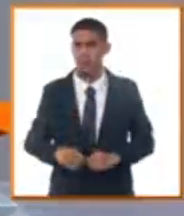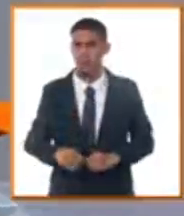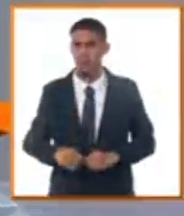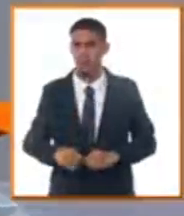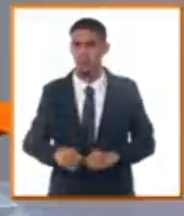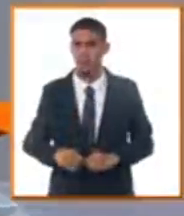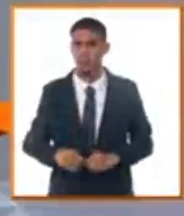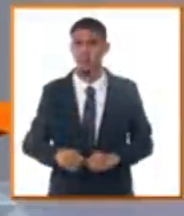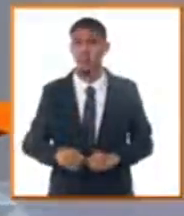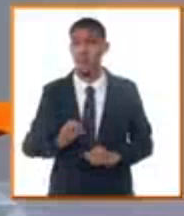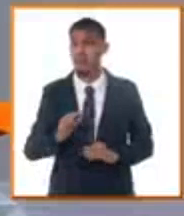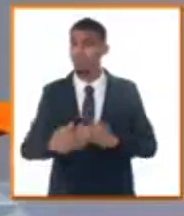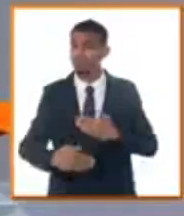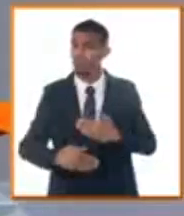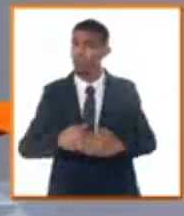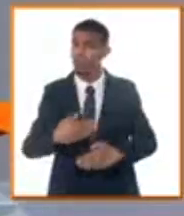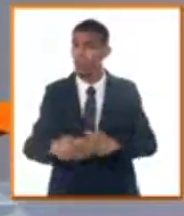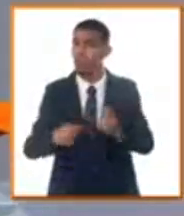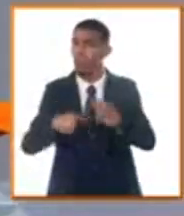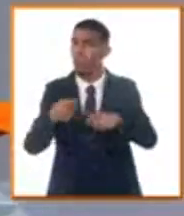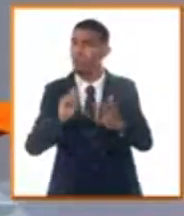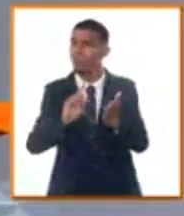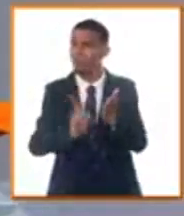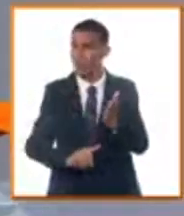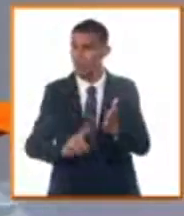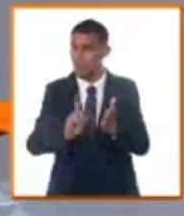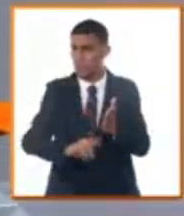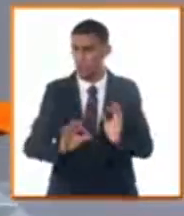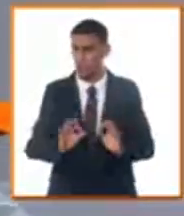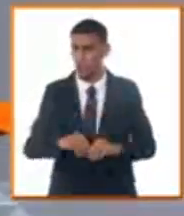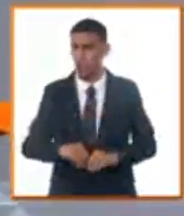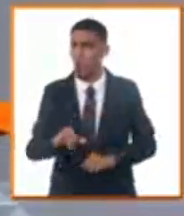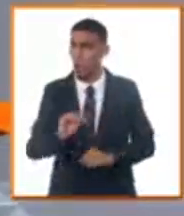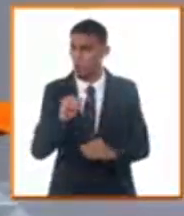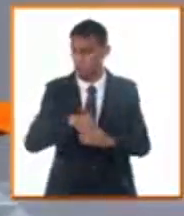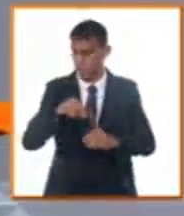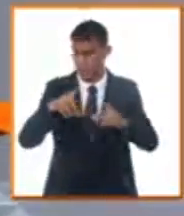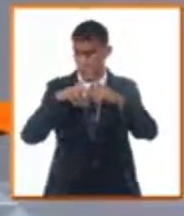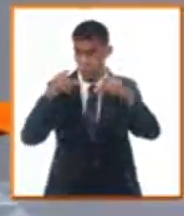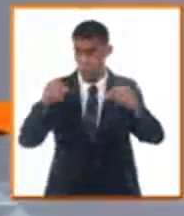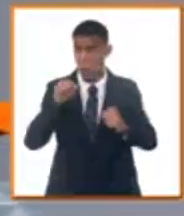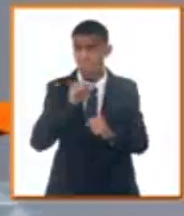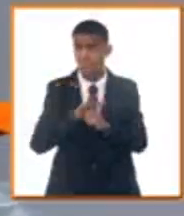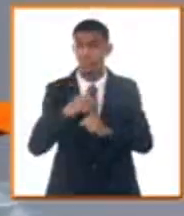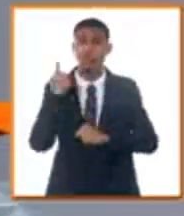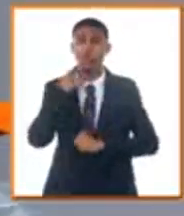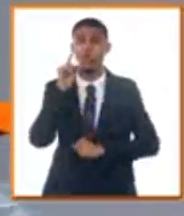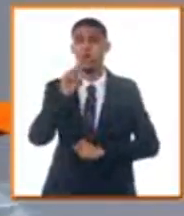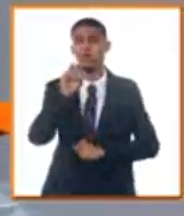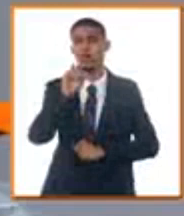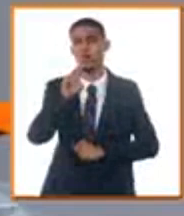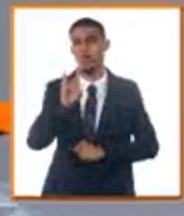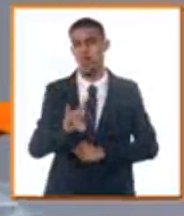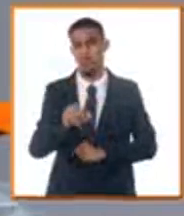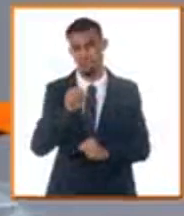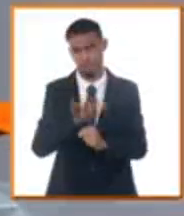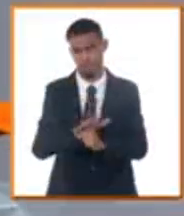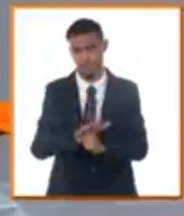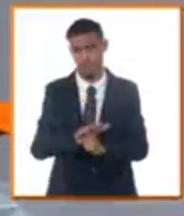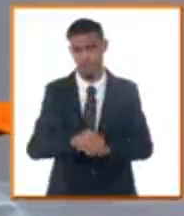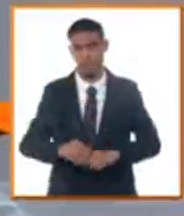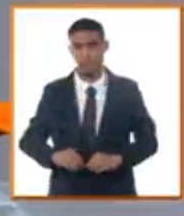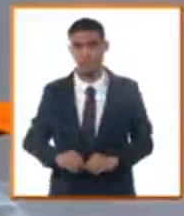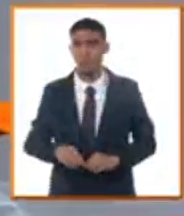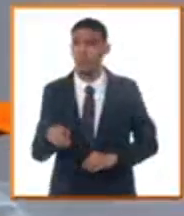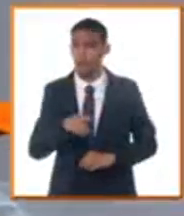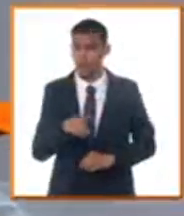explicar que el proceso de comercio electrónico en el propio comercio interior lo iniciamos en el año 2019. Aquí se ha hecho